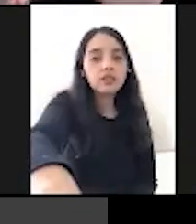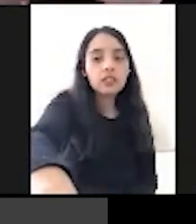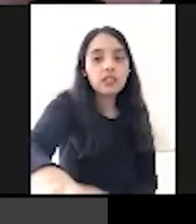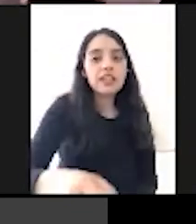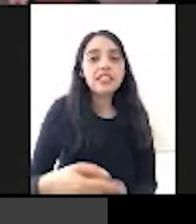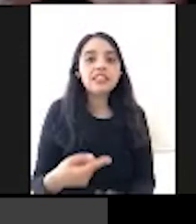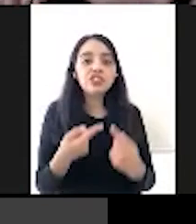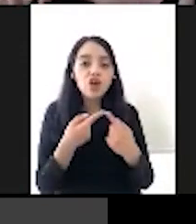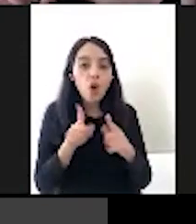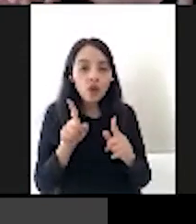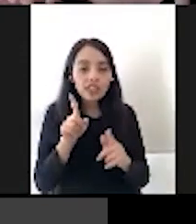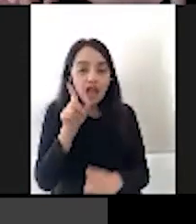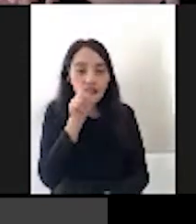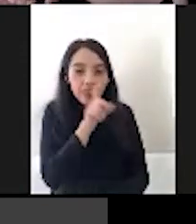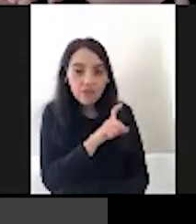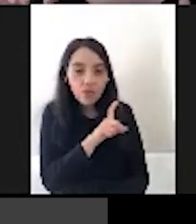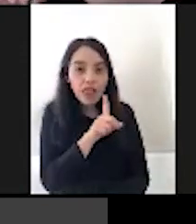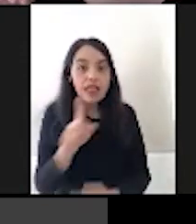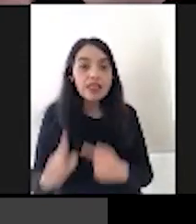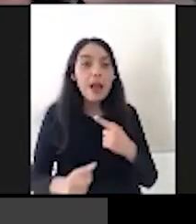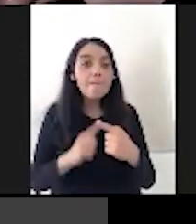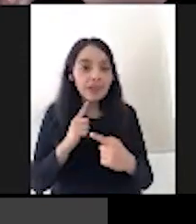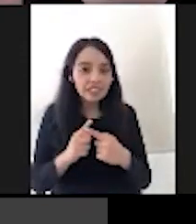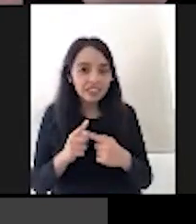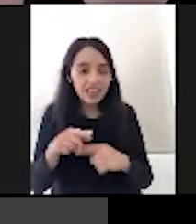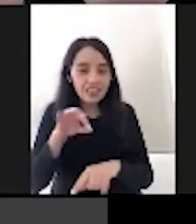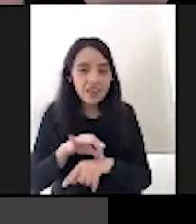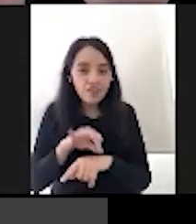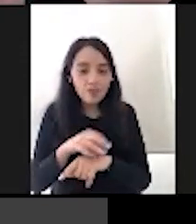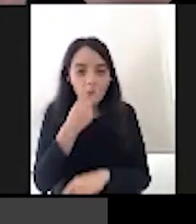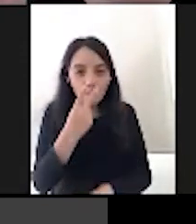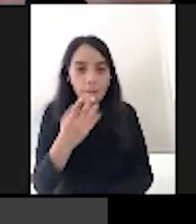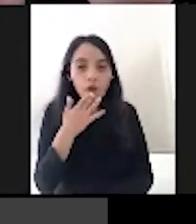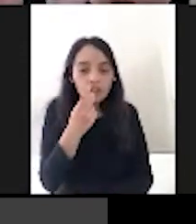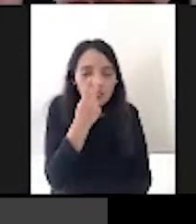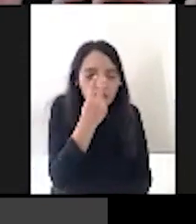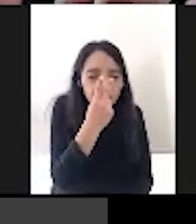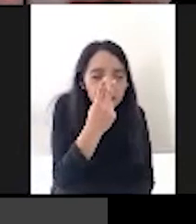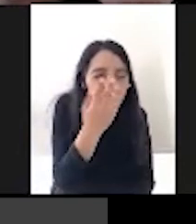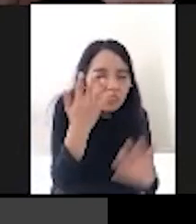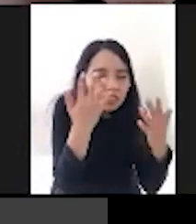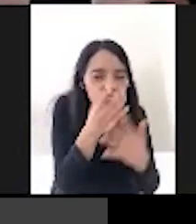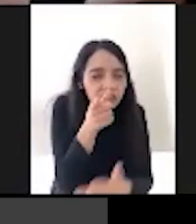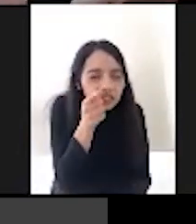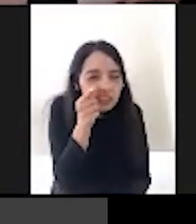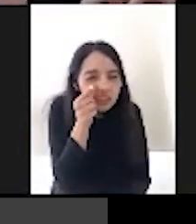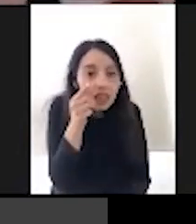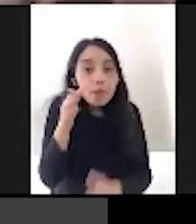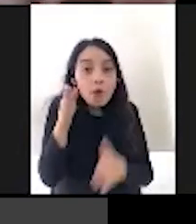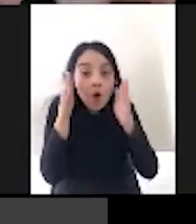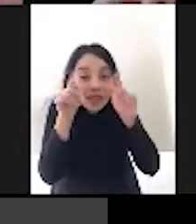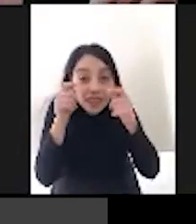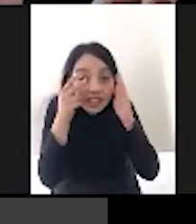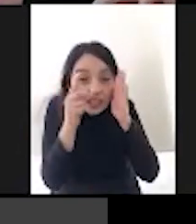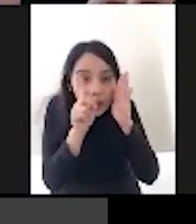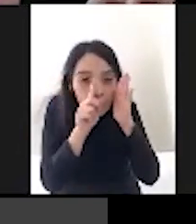visual, porque las personas en el fondo no solo tienen una menor agudeza visual, sino que además cuando tratan de mirar un objeto, mueven mucho el ojo, y